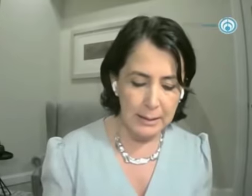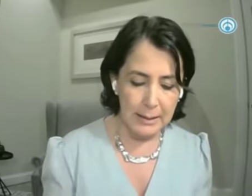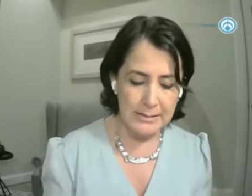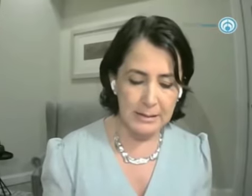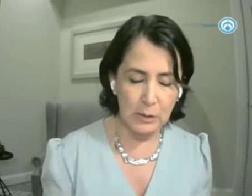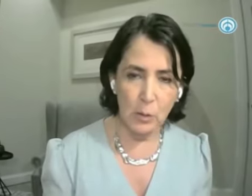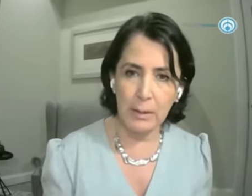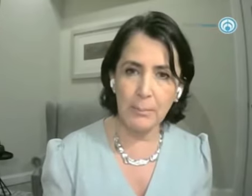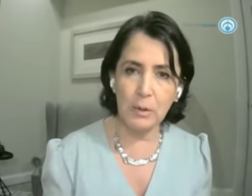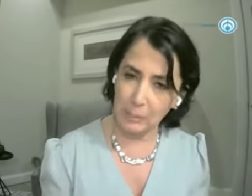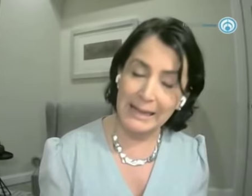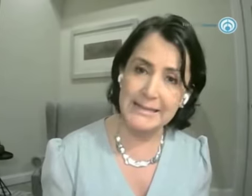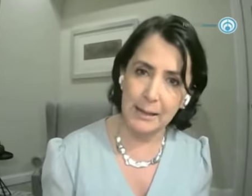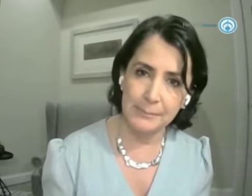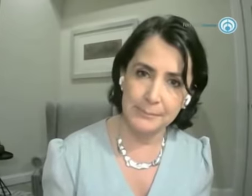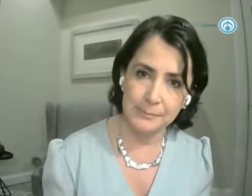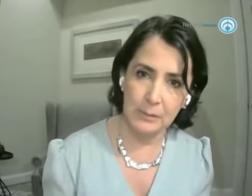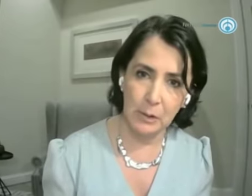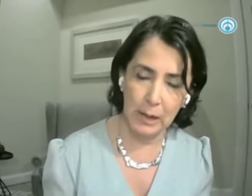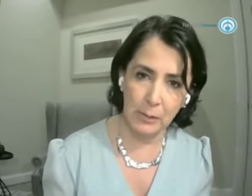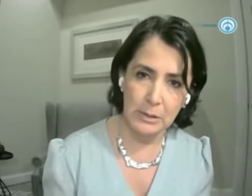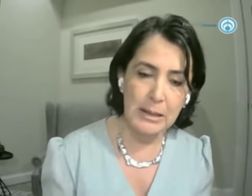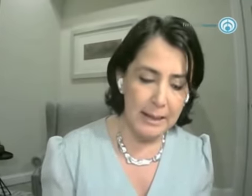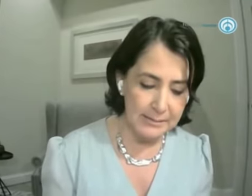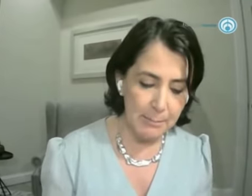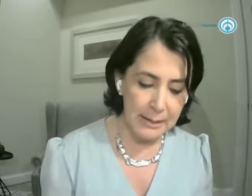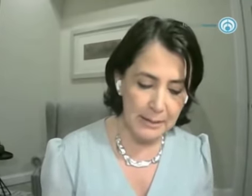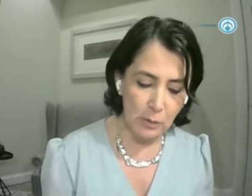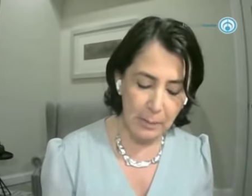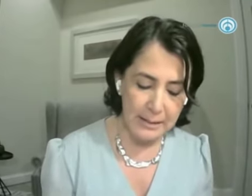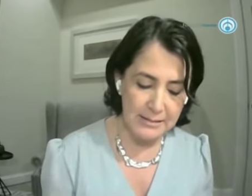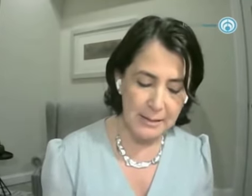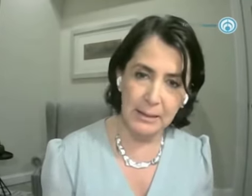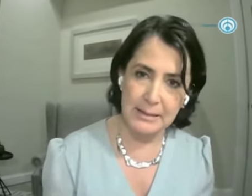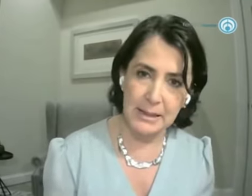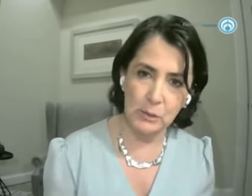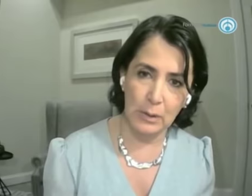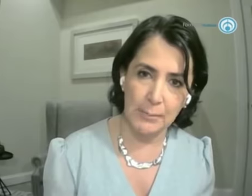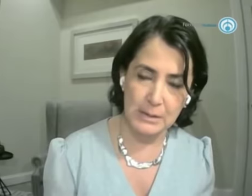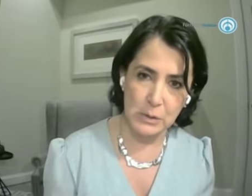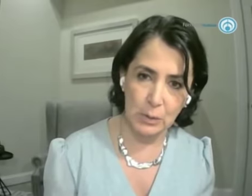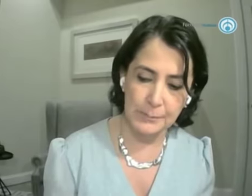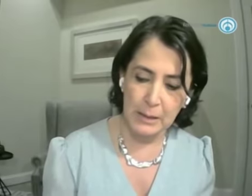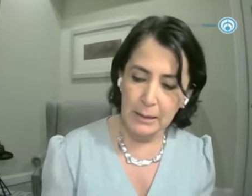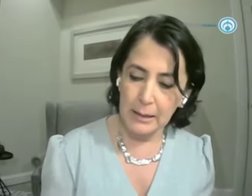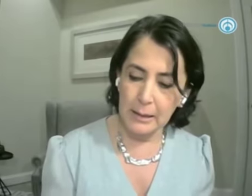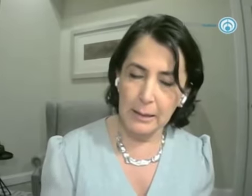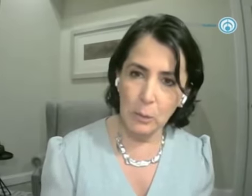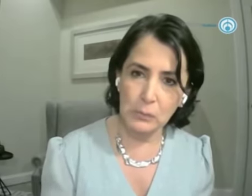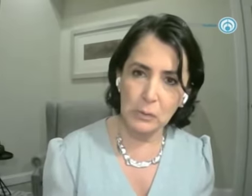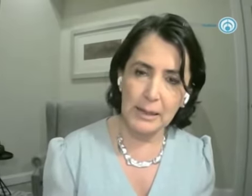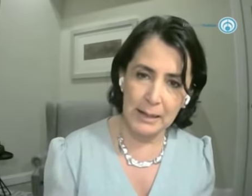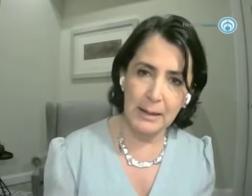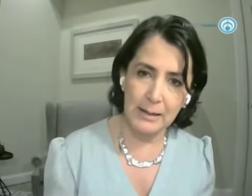incrementándola. La incertidumbre nos paraliza, Leonardo. Está paralizando al país, está paralizando la inversión.